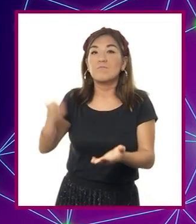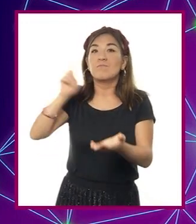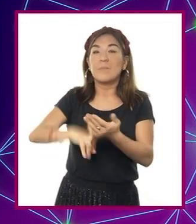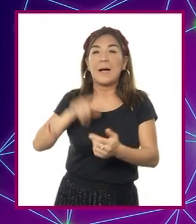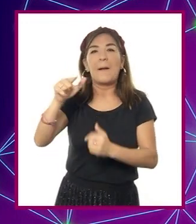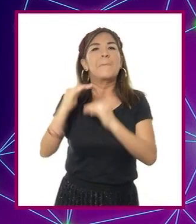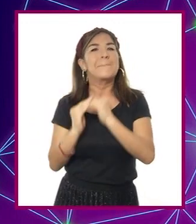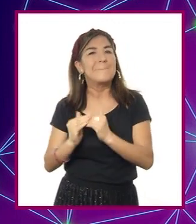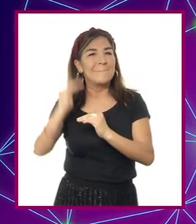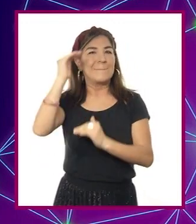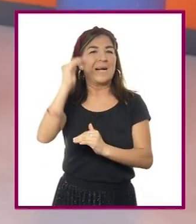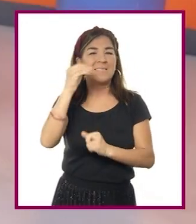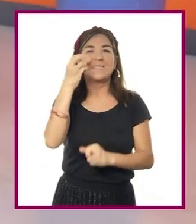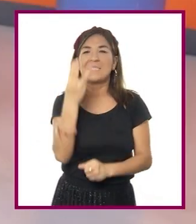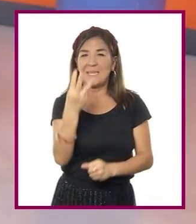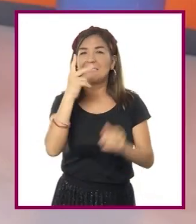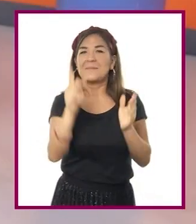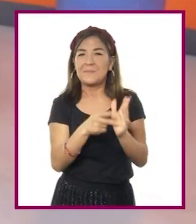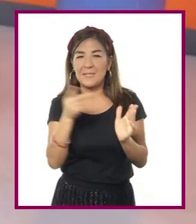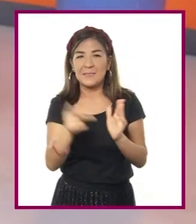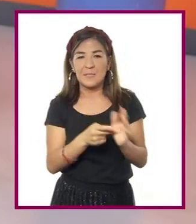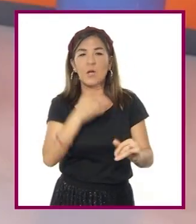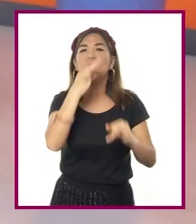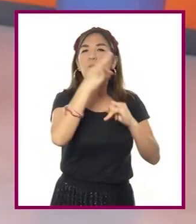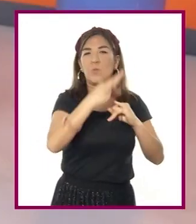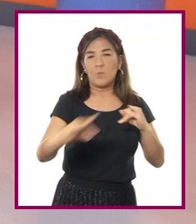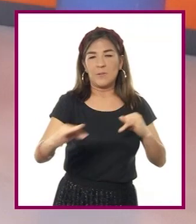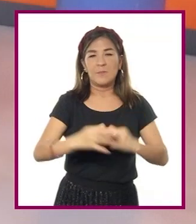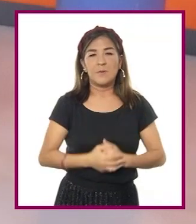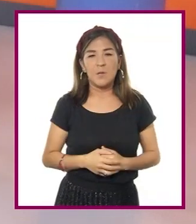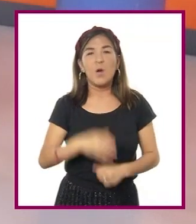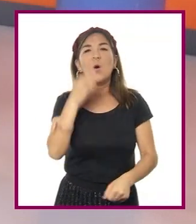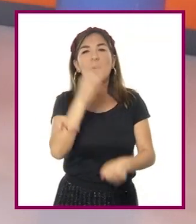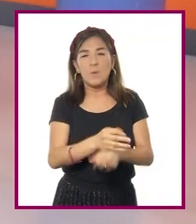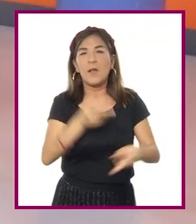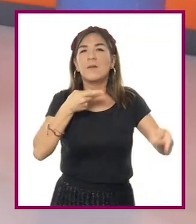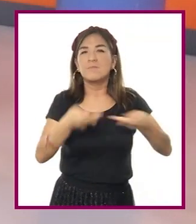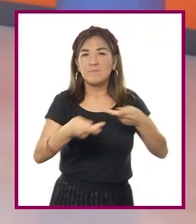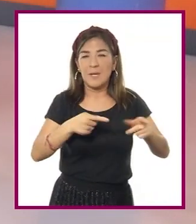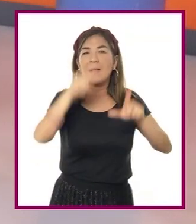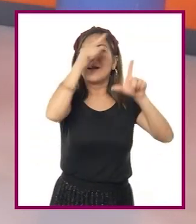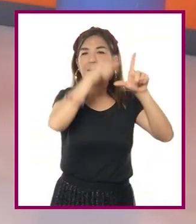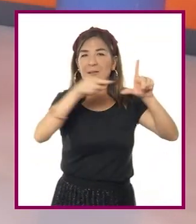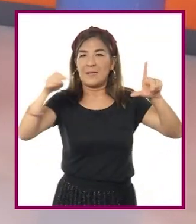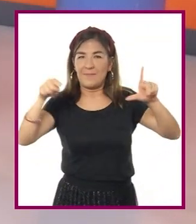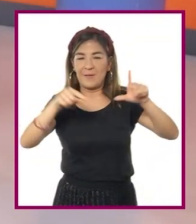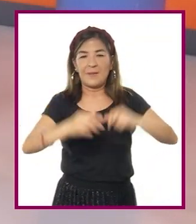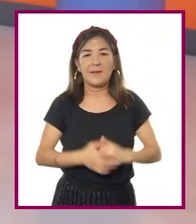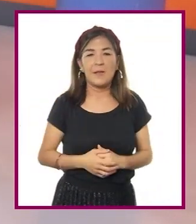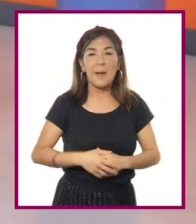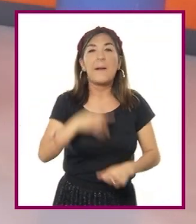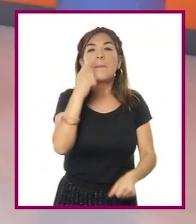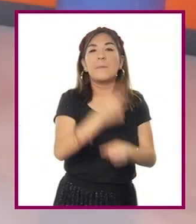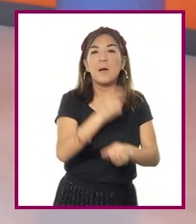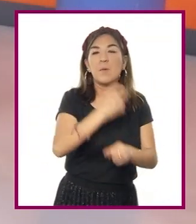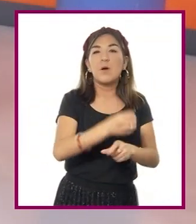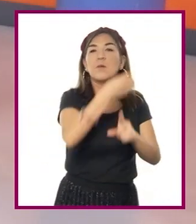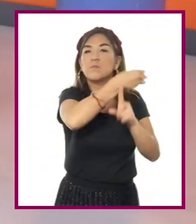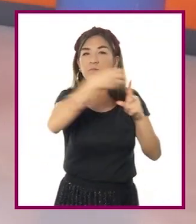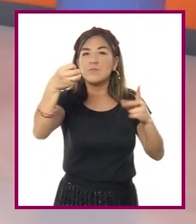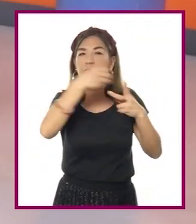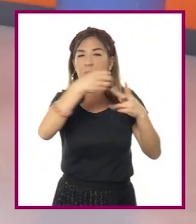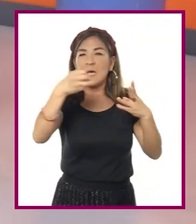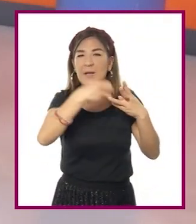aumenta al triple. Por último, vamos a elaborar una gráfica. Ordenen sus datos en